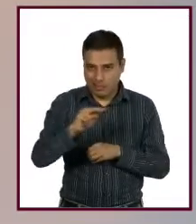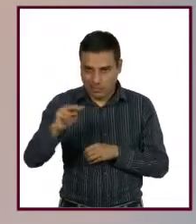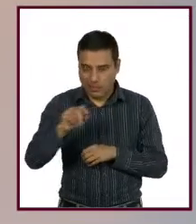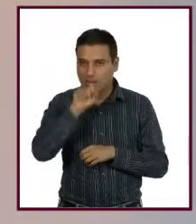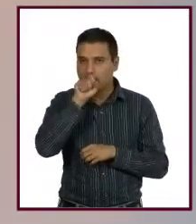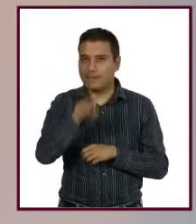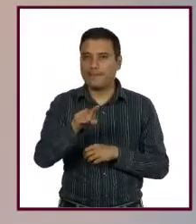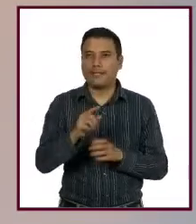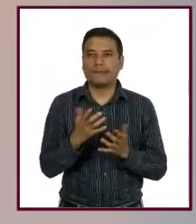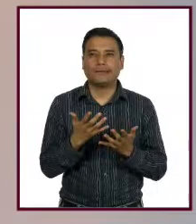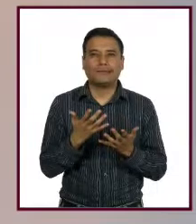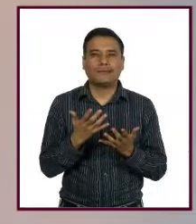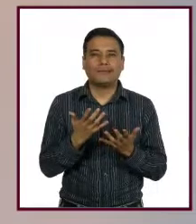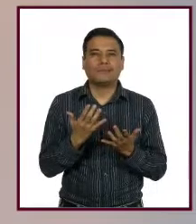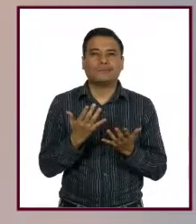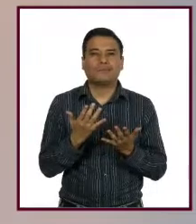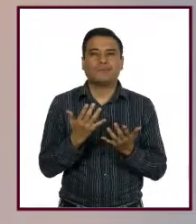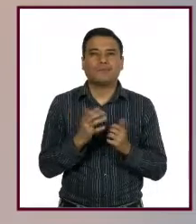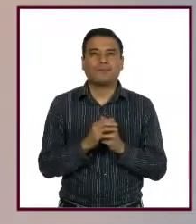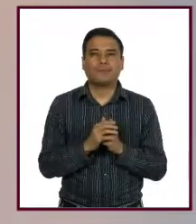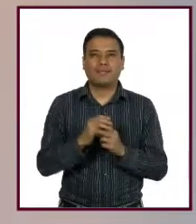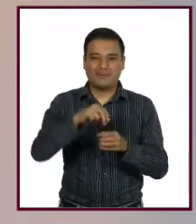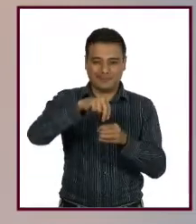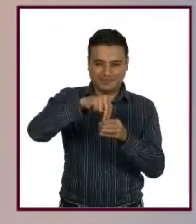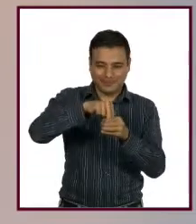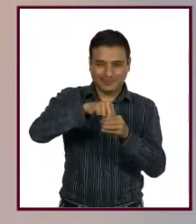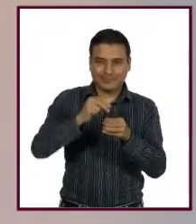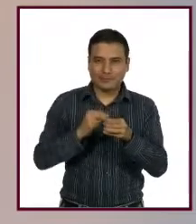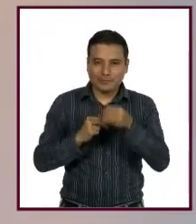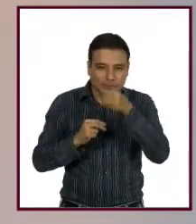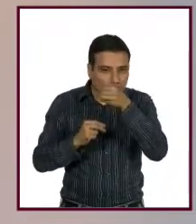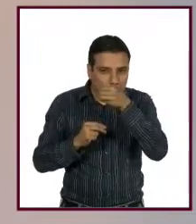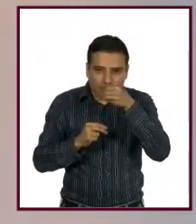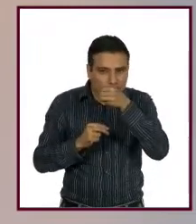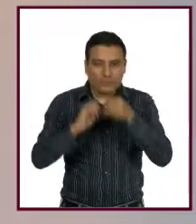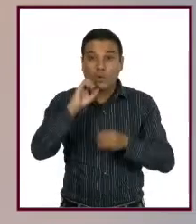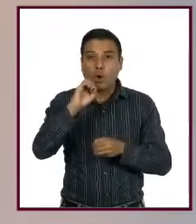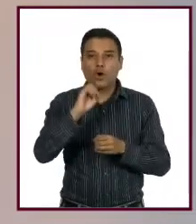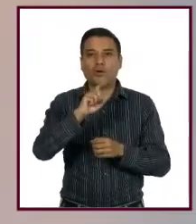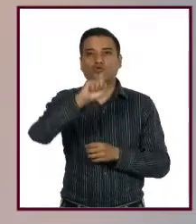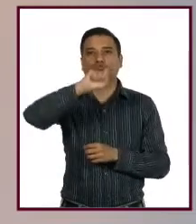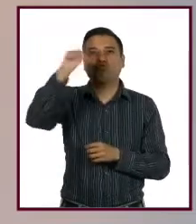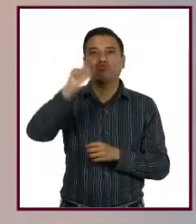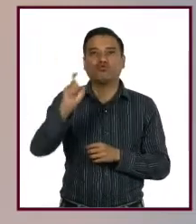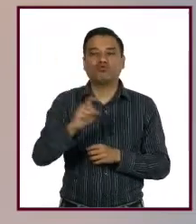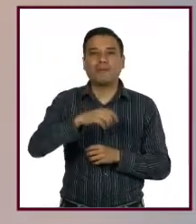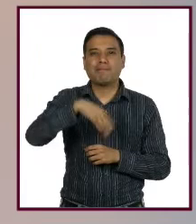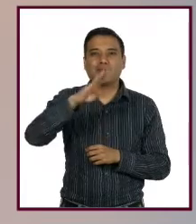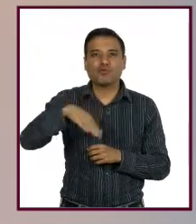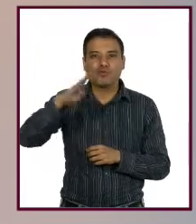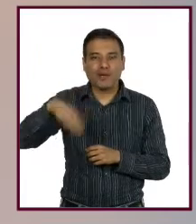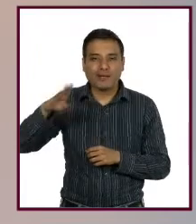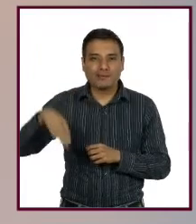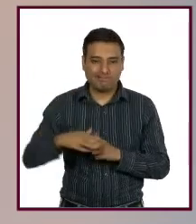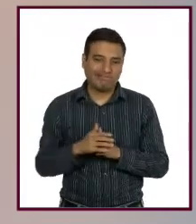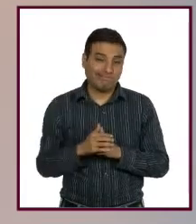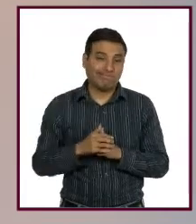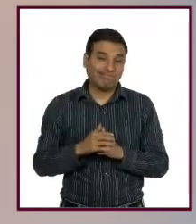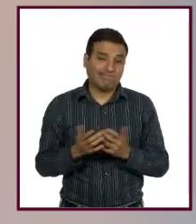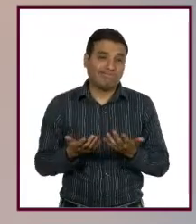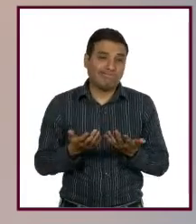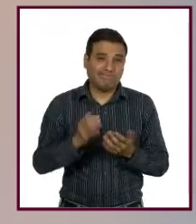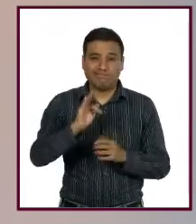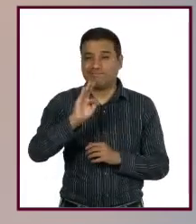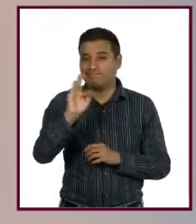algunos correctores líquidos o aerosoles para pintura, sobre todo en aulas